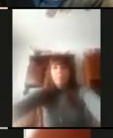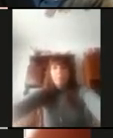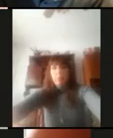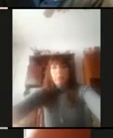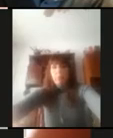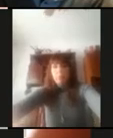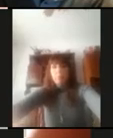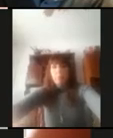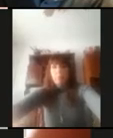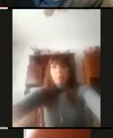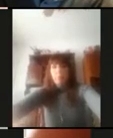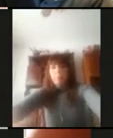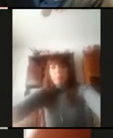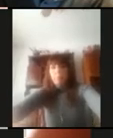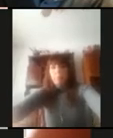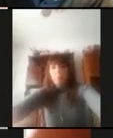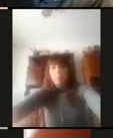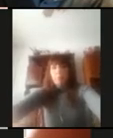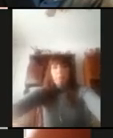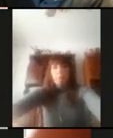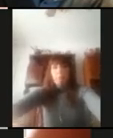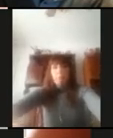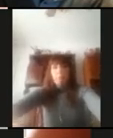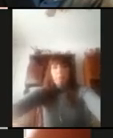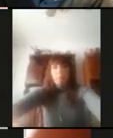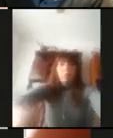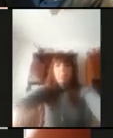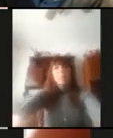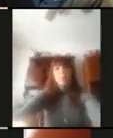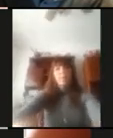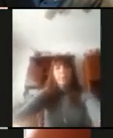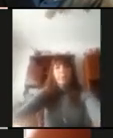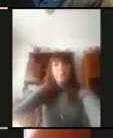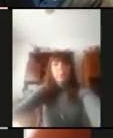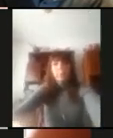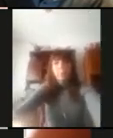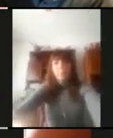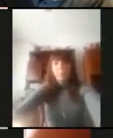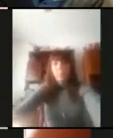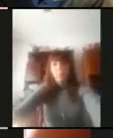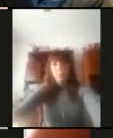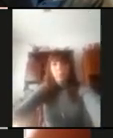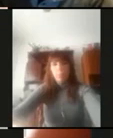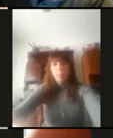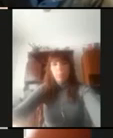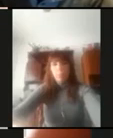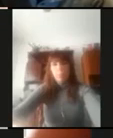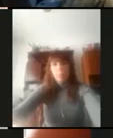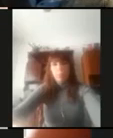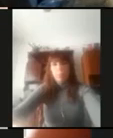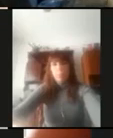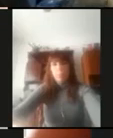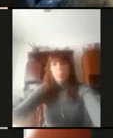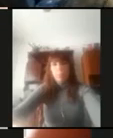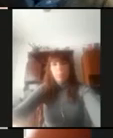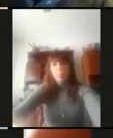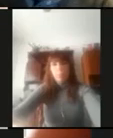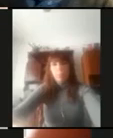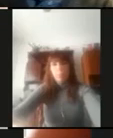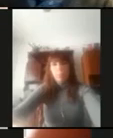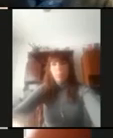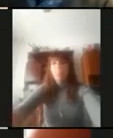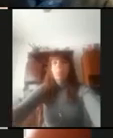regularidad a las clases bueno impacta mucho esta carta de josé ingenieros